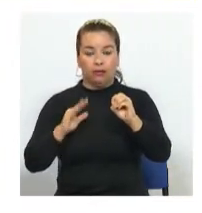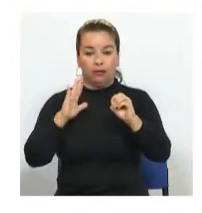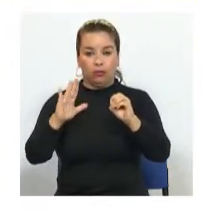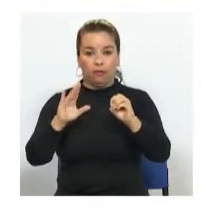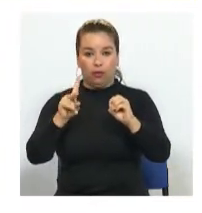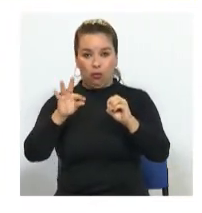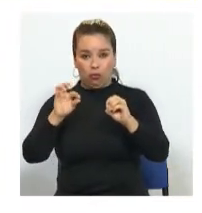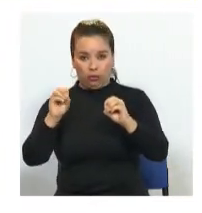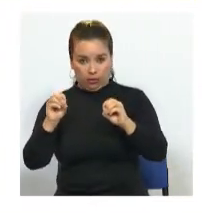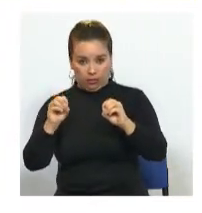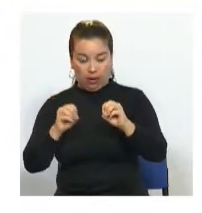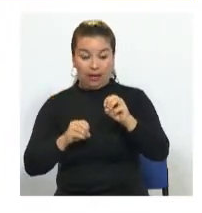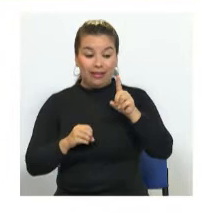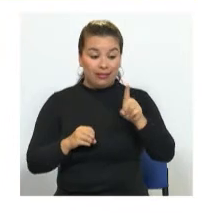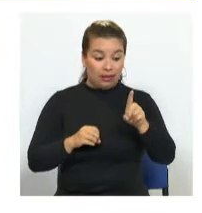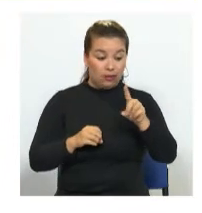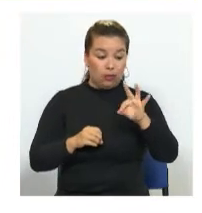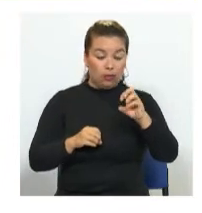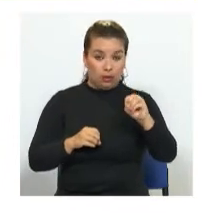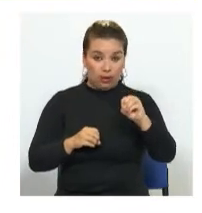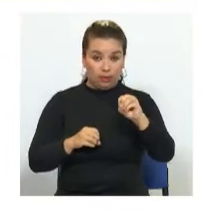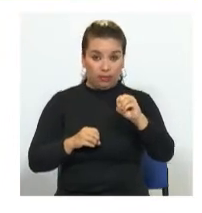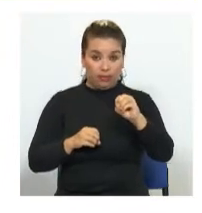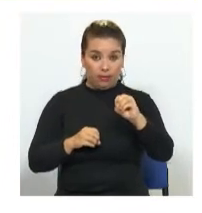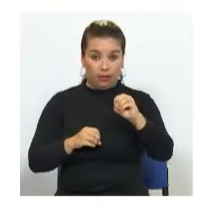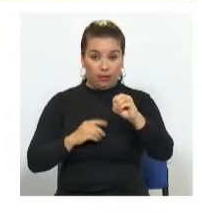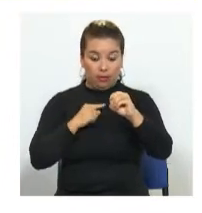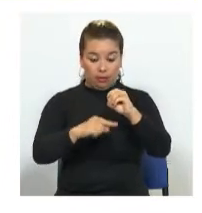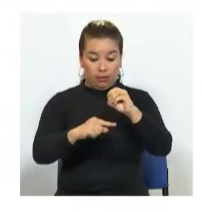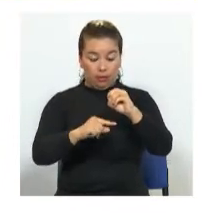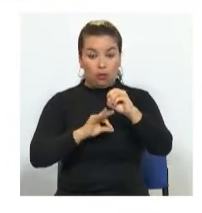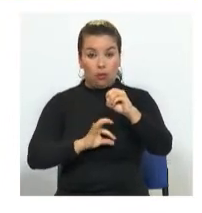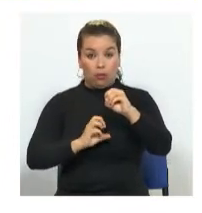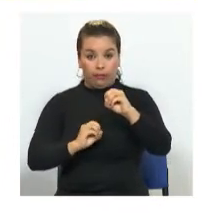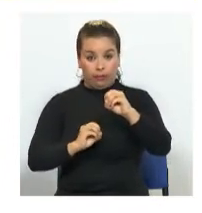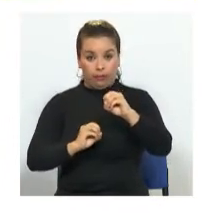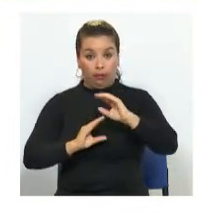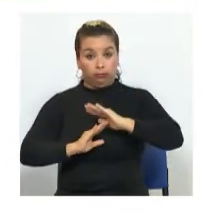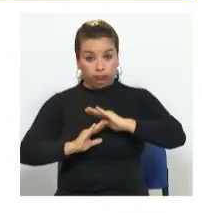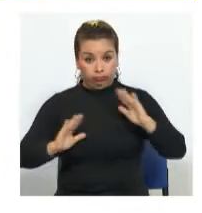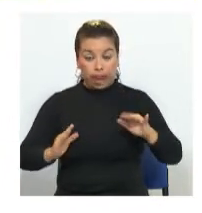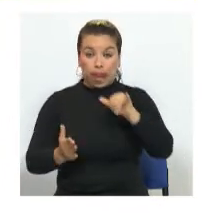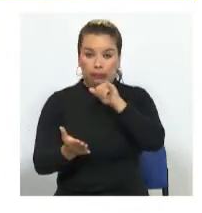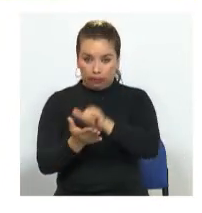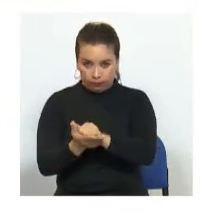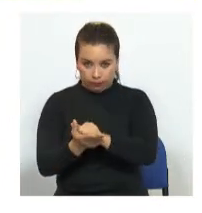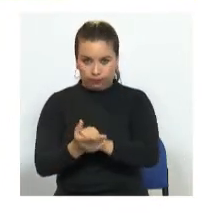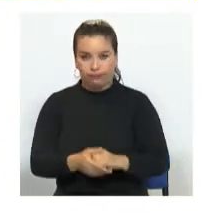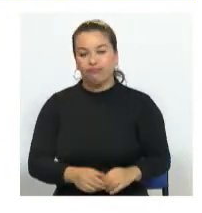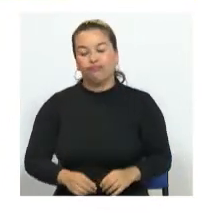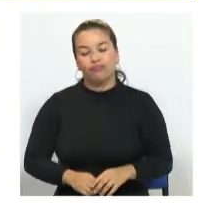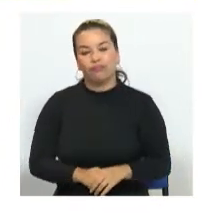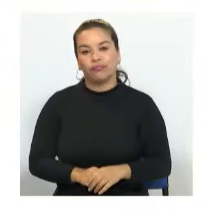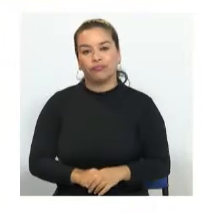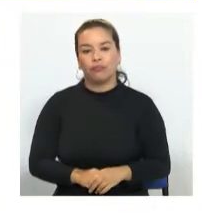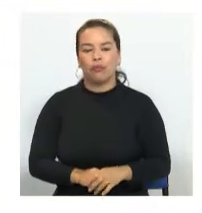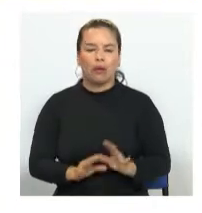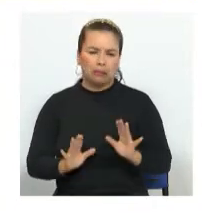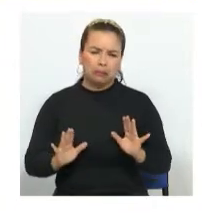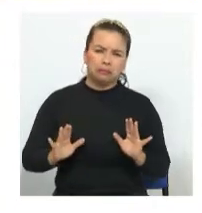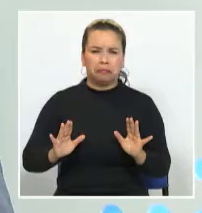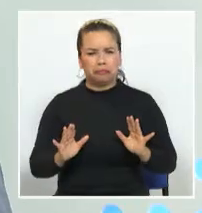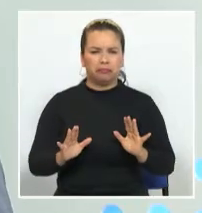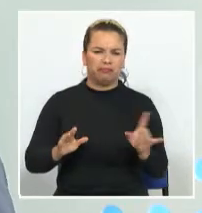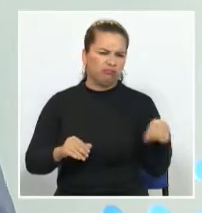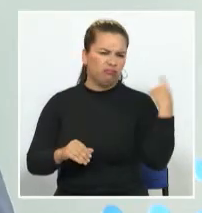130 milímetros de mercurio la sistólica y 80 milímetros de mercurio la presión diastólica. Ese es, en términos generales,